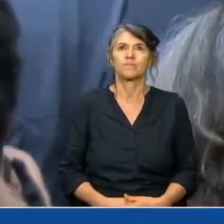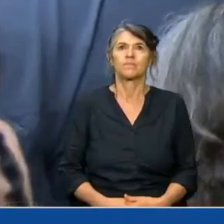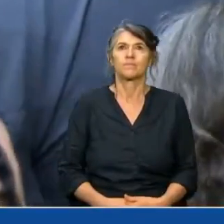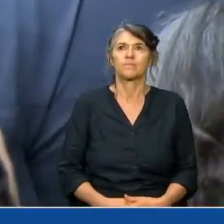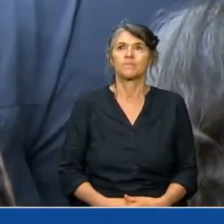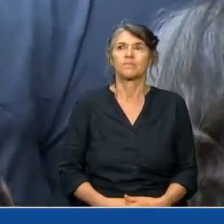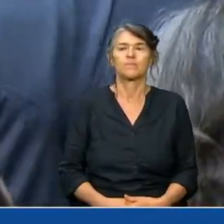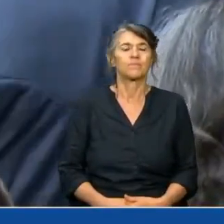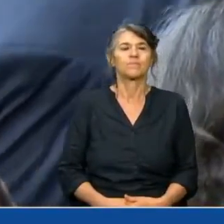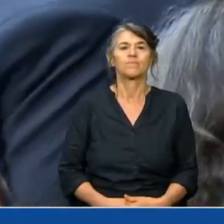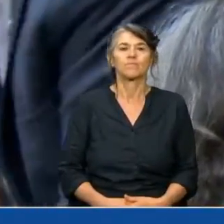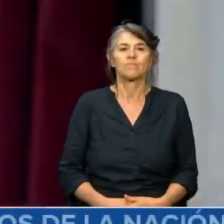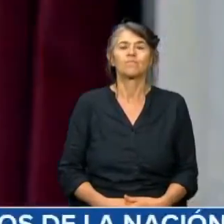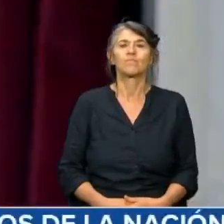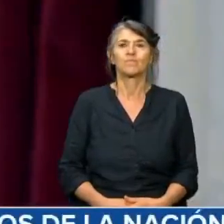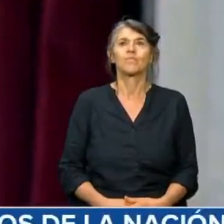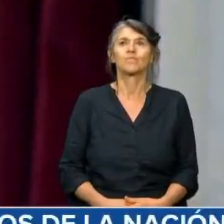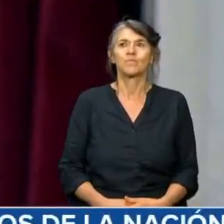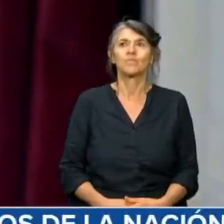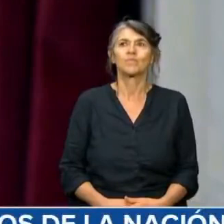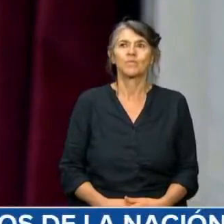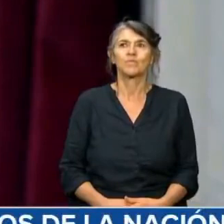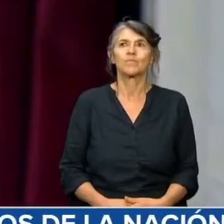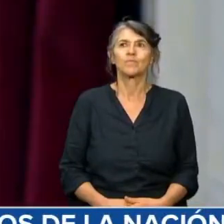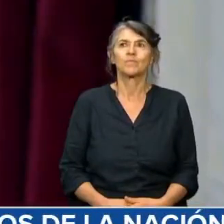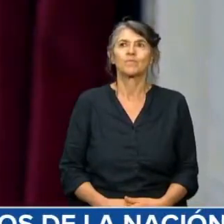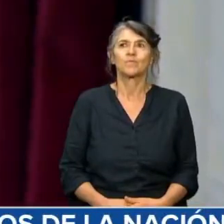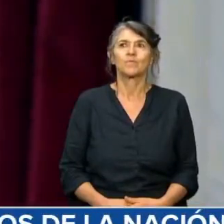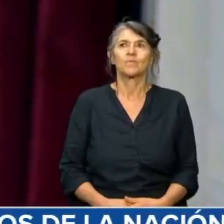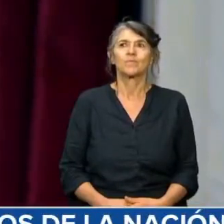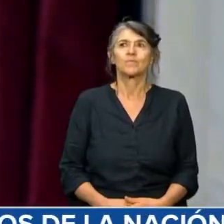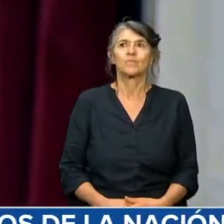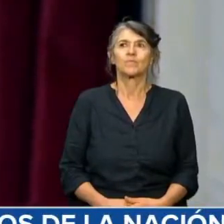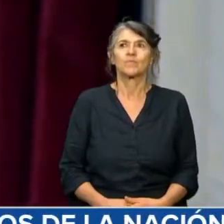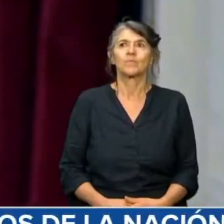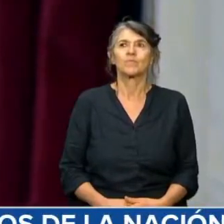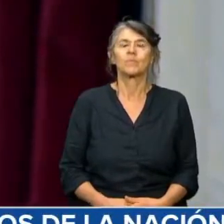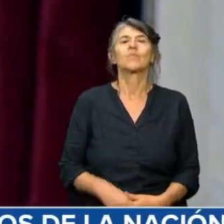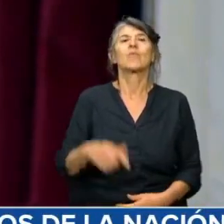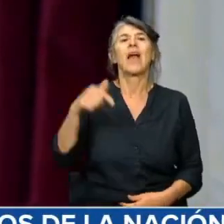Sí, yo todo tiene... Para una cuestión de privilegio...